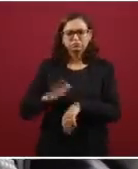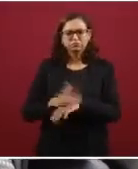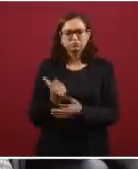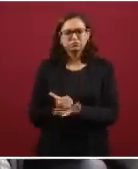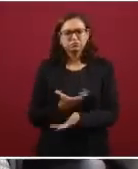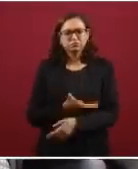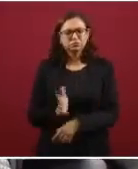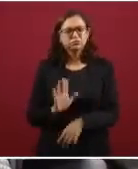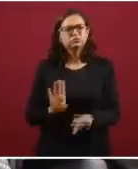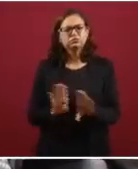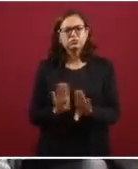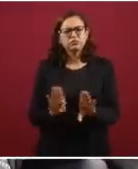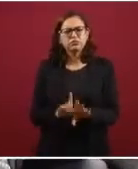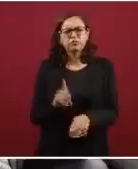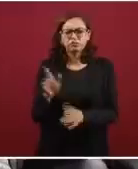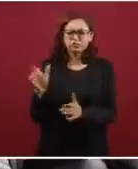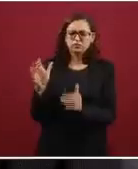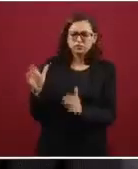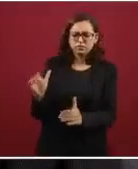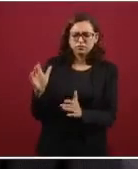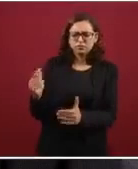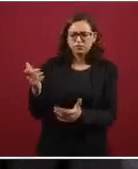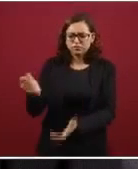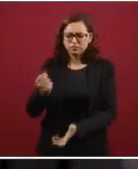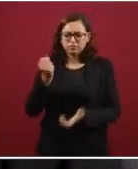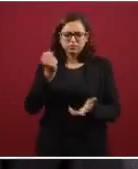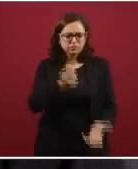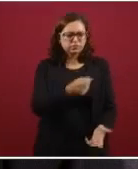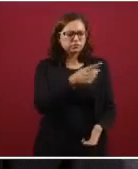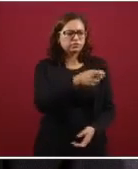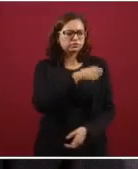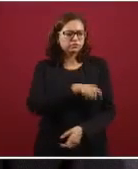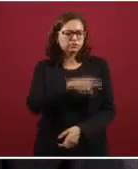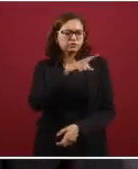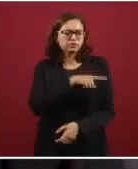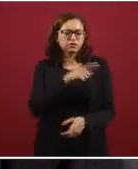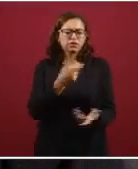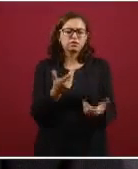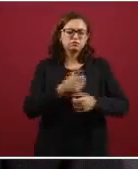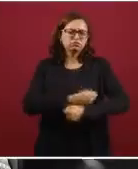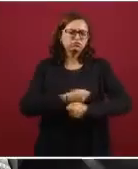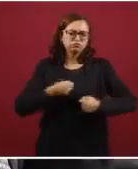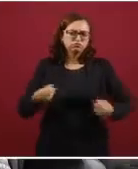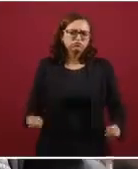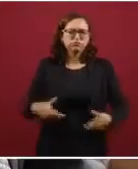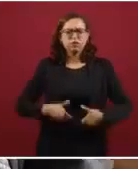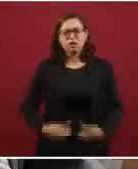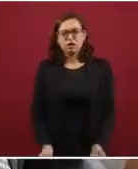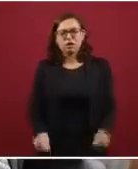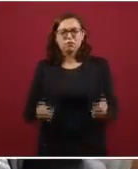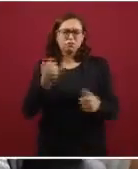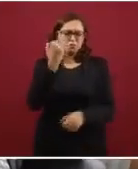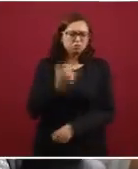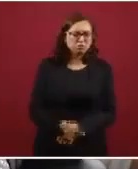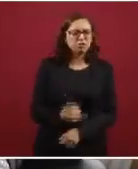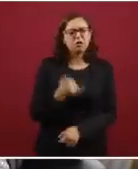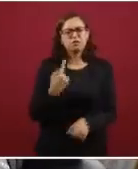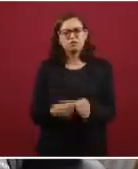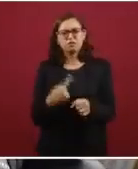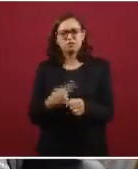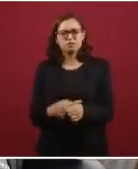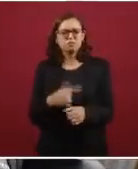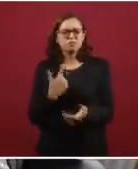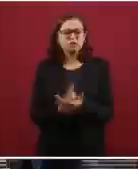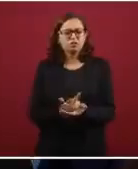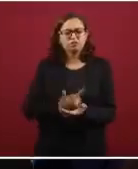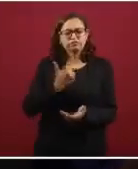los recursos podrían utilizarse para el sector salud para prevenir sobrepeso, desnutrición y enfermedades